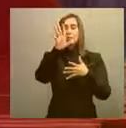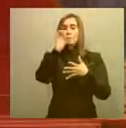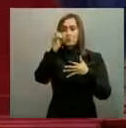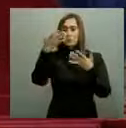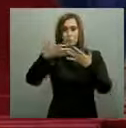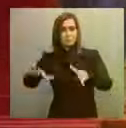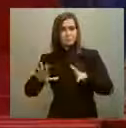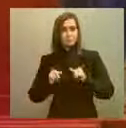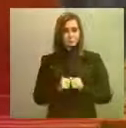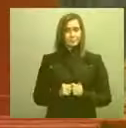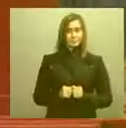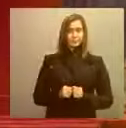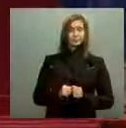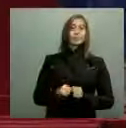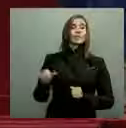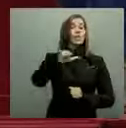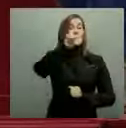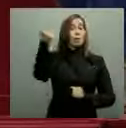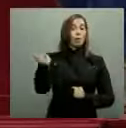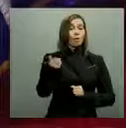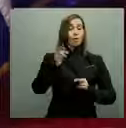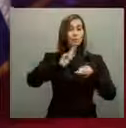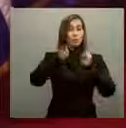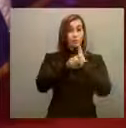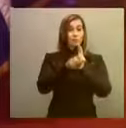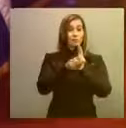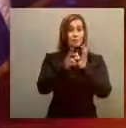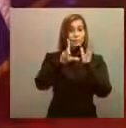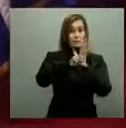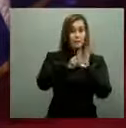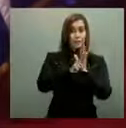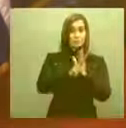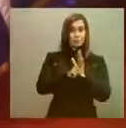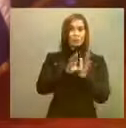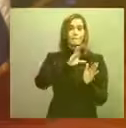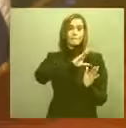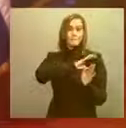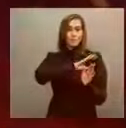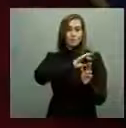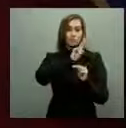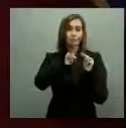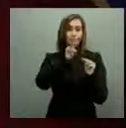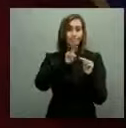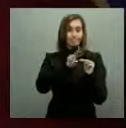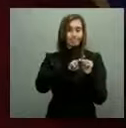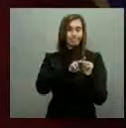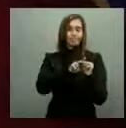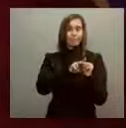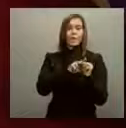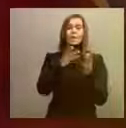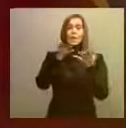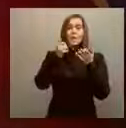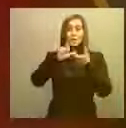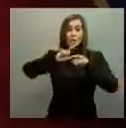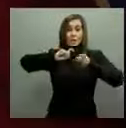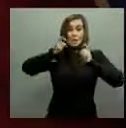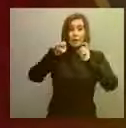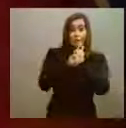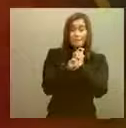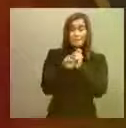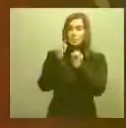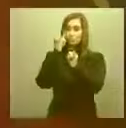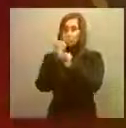Otra reforma fundamental es la reforma de la Policía Nacional, que persigue transformar la estructura legal, institucional,